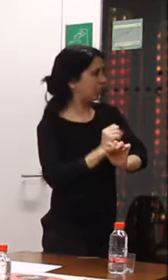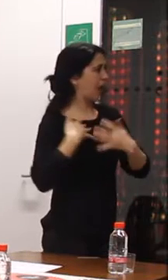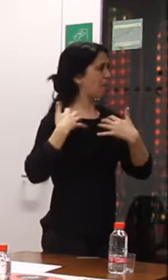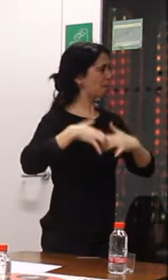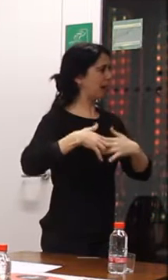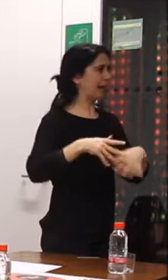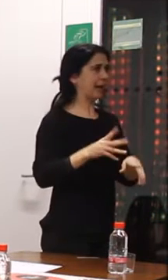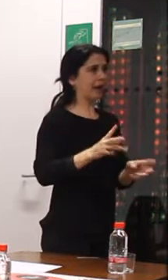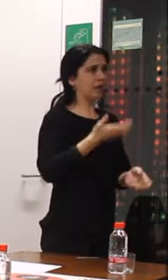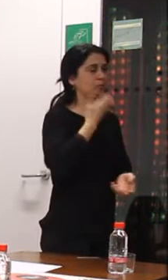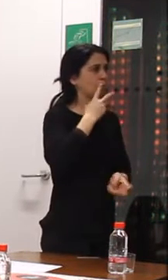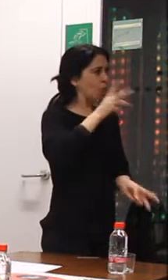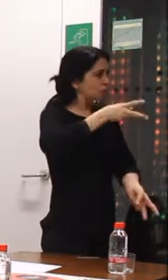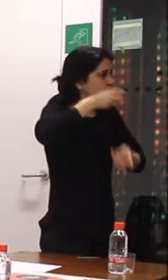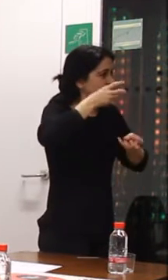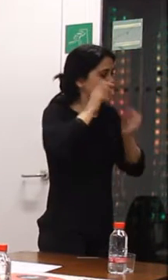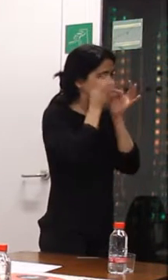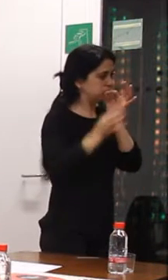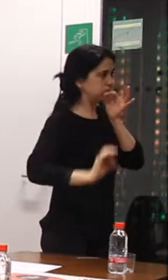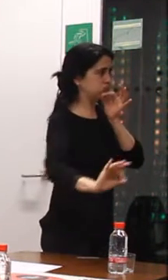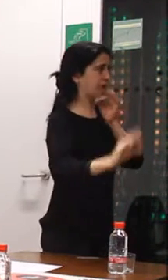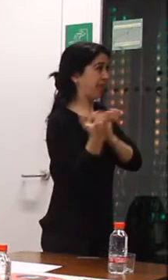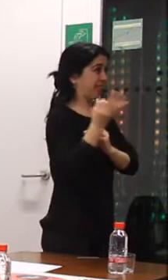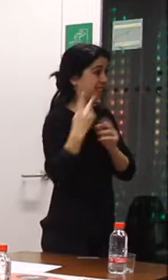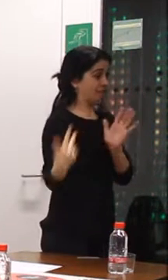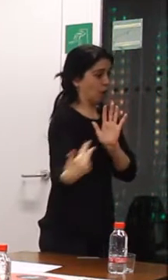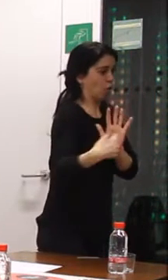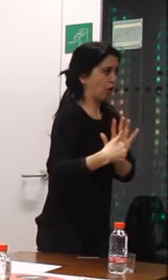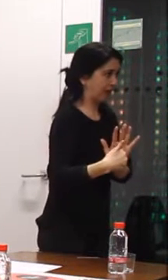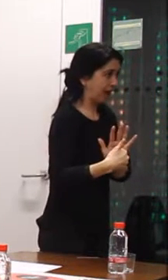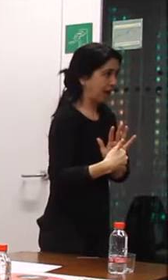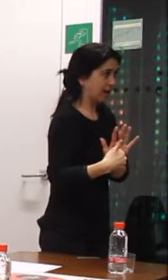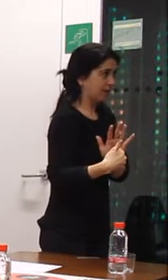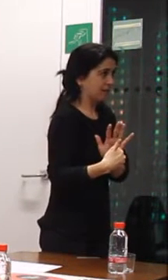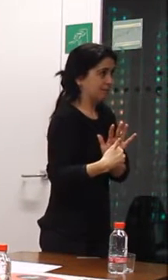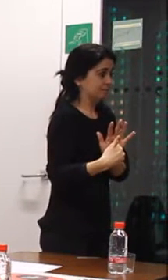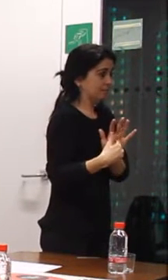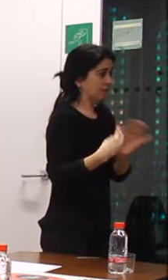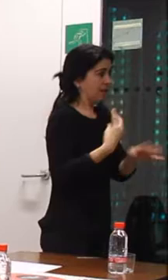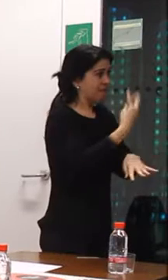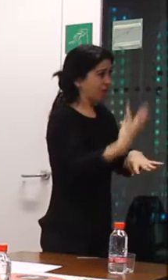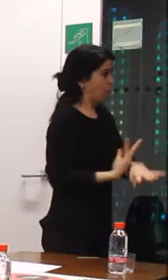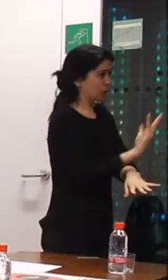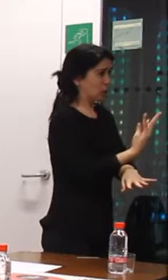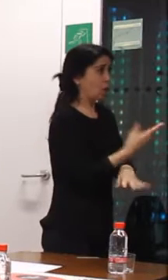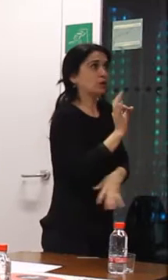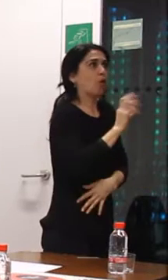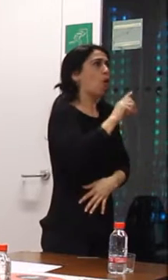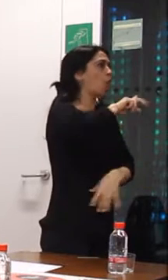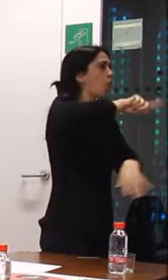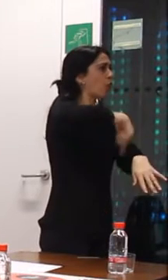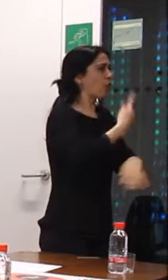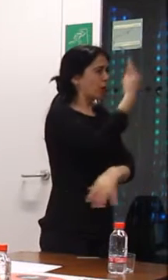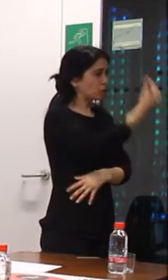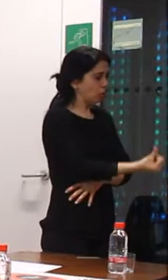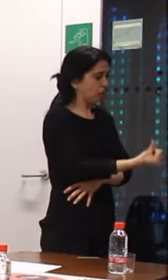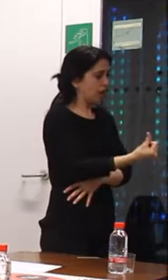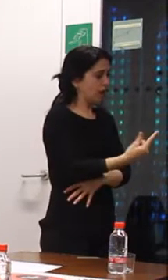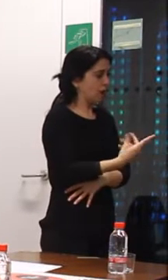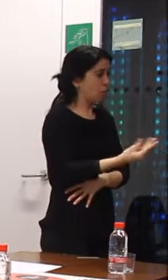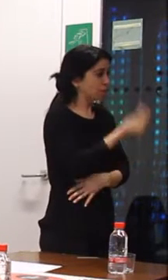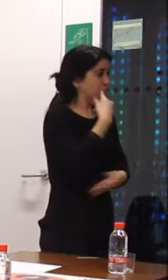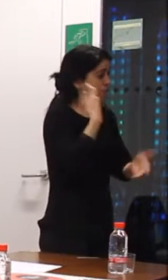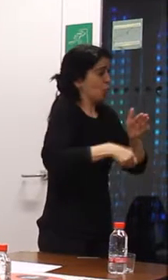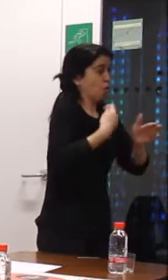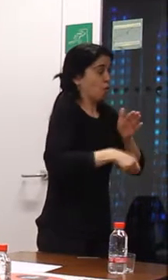generan oxígeno y que necesitan conectarse pues, las 24 horas del día o al menos 12 horas al día. Esas personas son